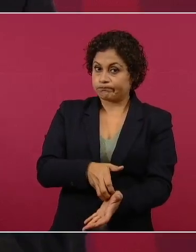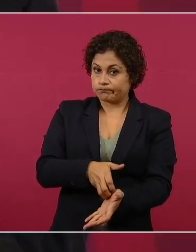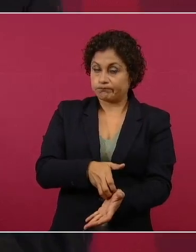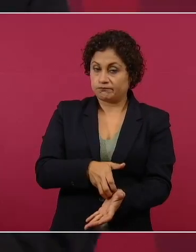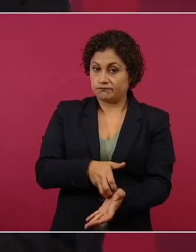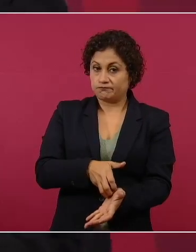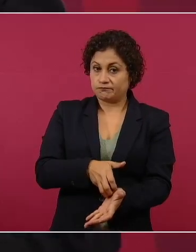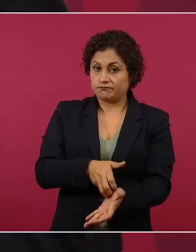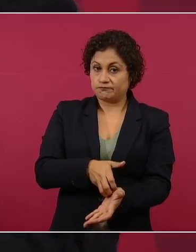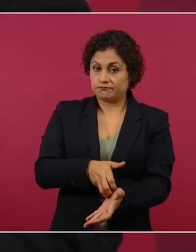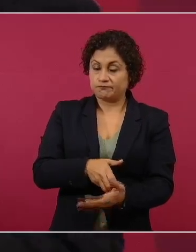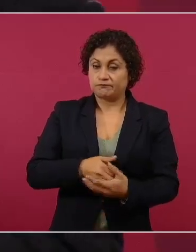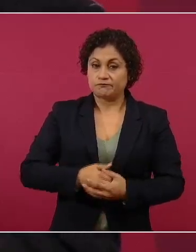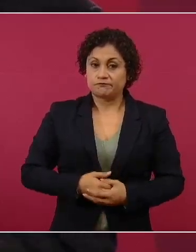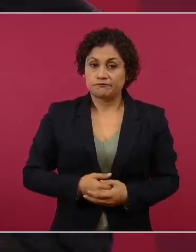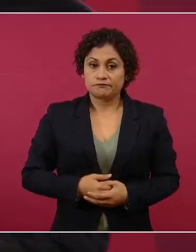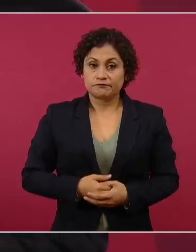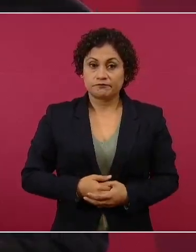porque